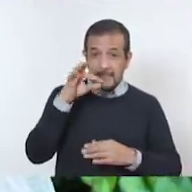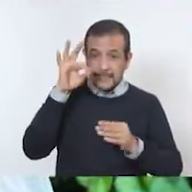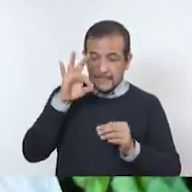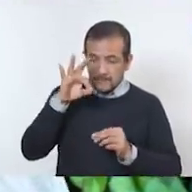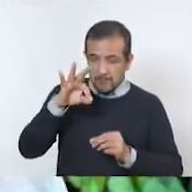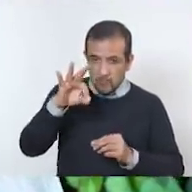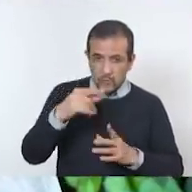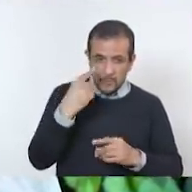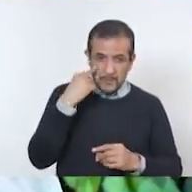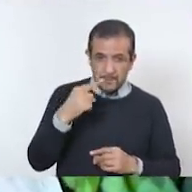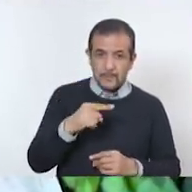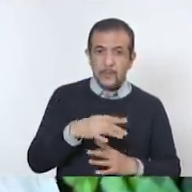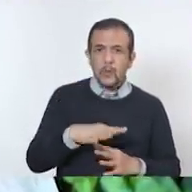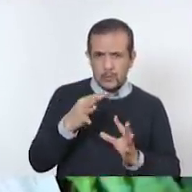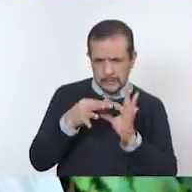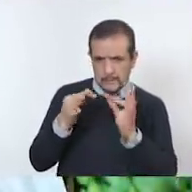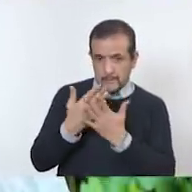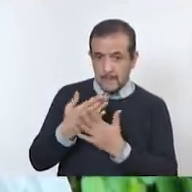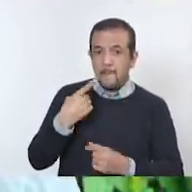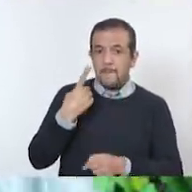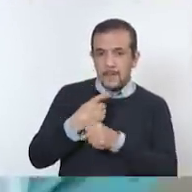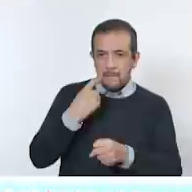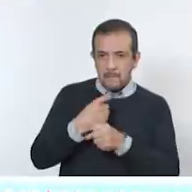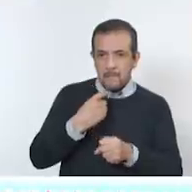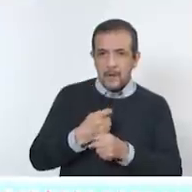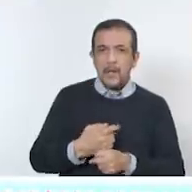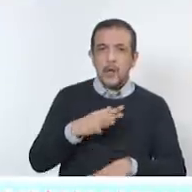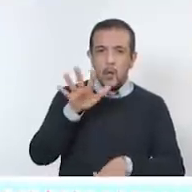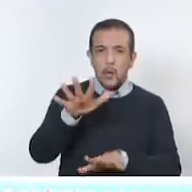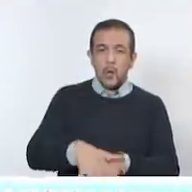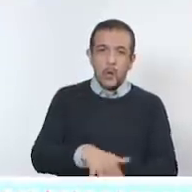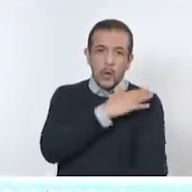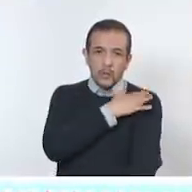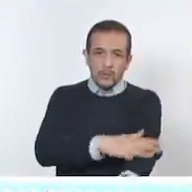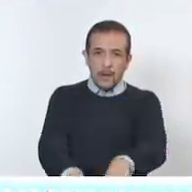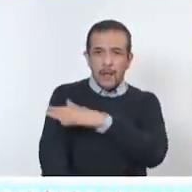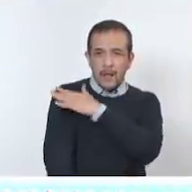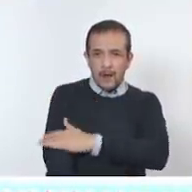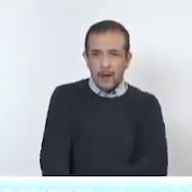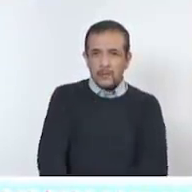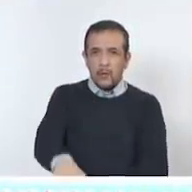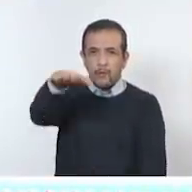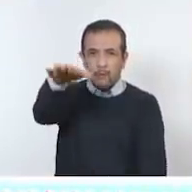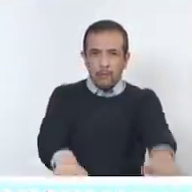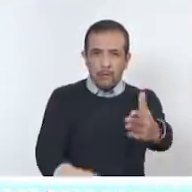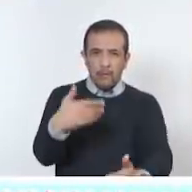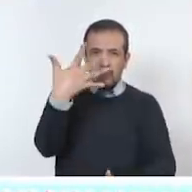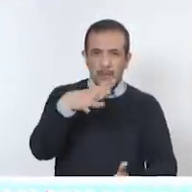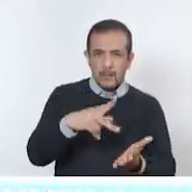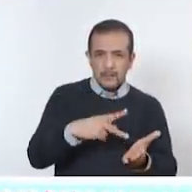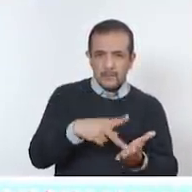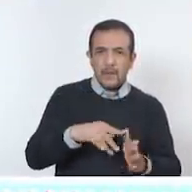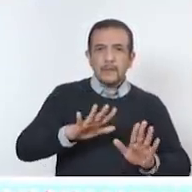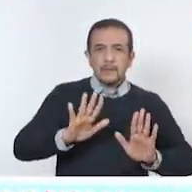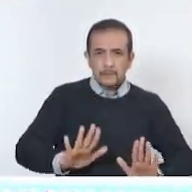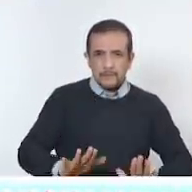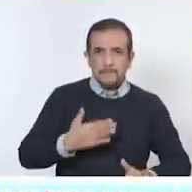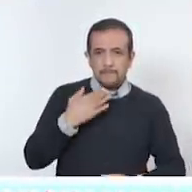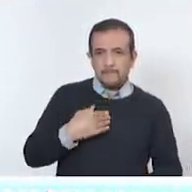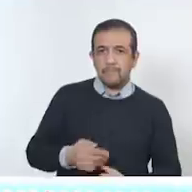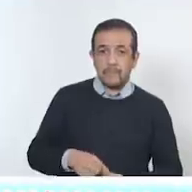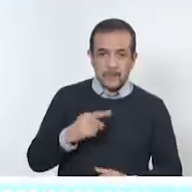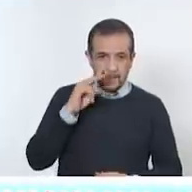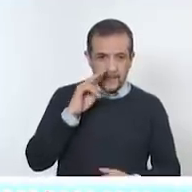6 puntos, y vamos a elevar nuestra mano, nuestras manos alternando 10 veces cada una. Y descansamos,